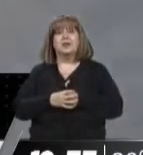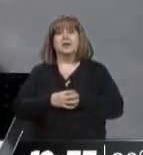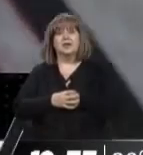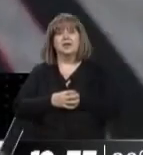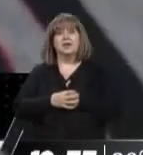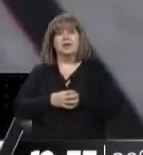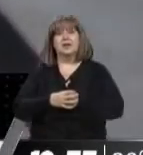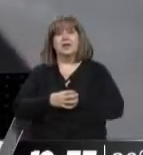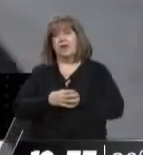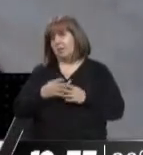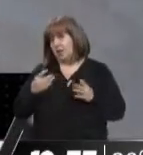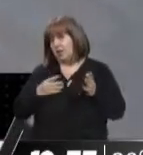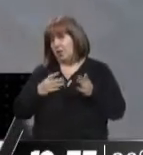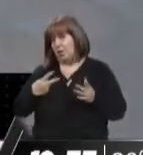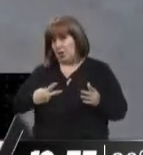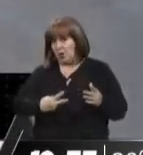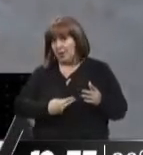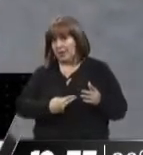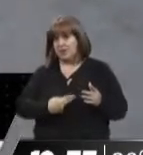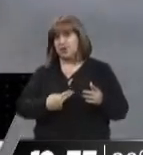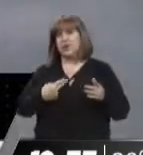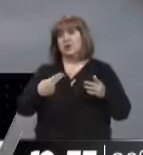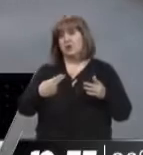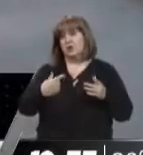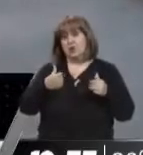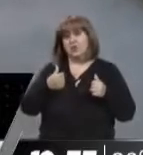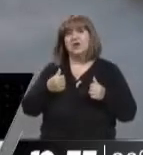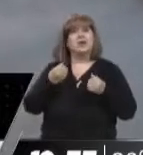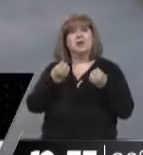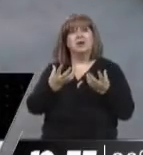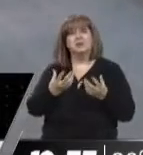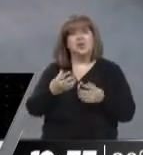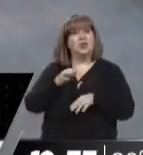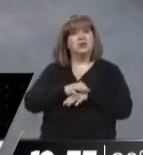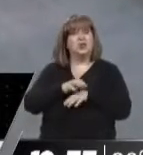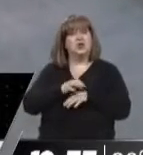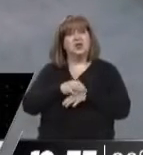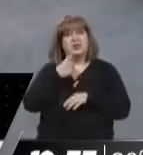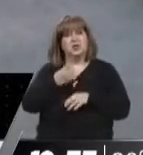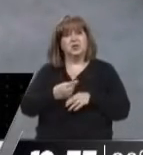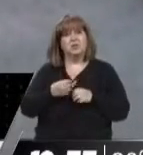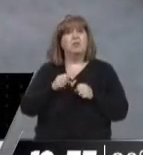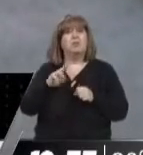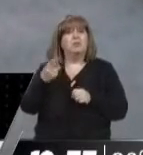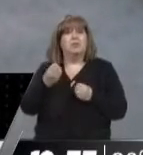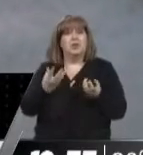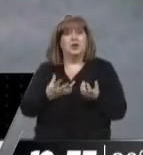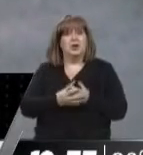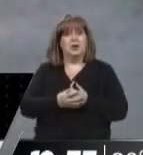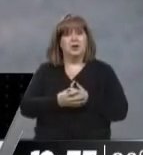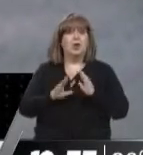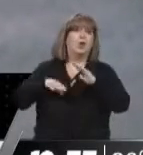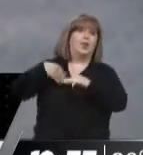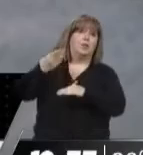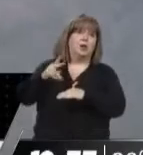salir adelante. En la teoría siempre, estos presupuestos médicos. ¿Pasó algo inesperado en la operación? ¿O después